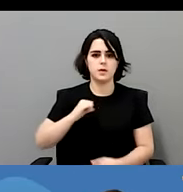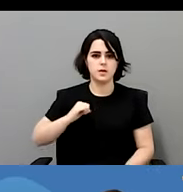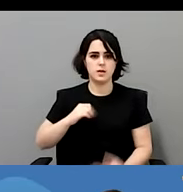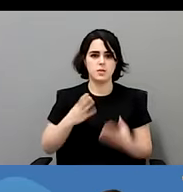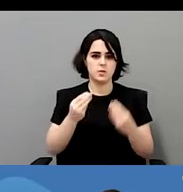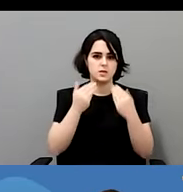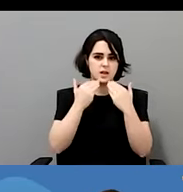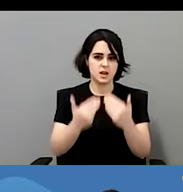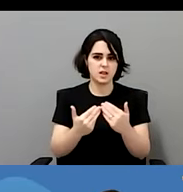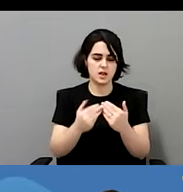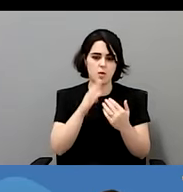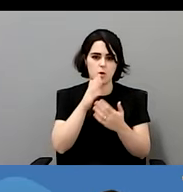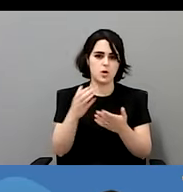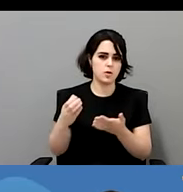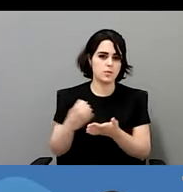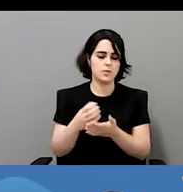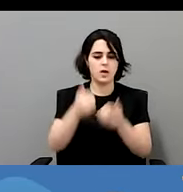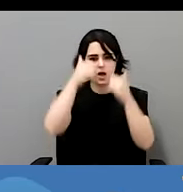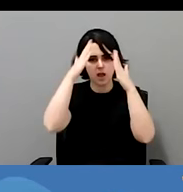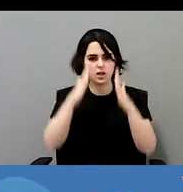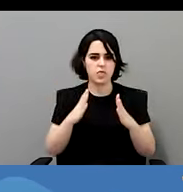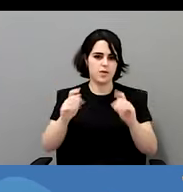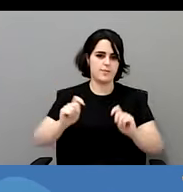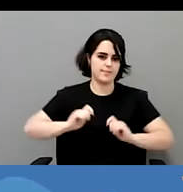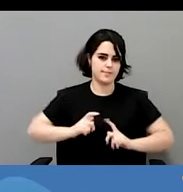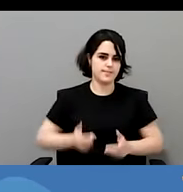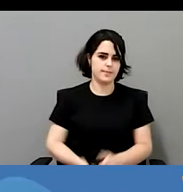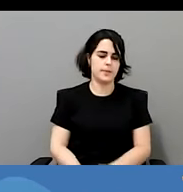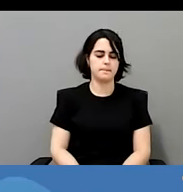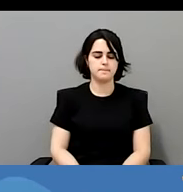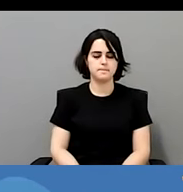Muchas gracias por vuestra atención.